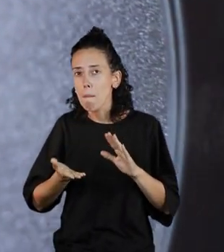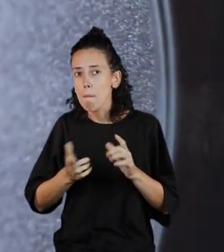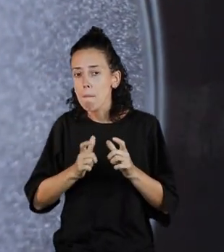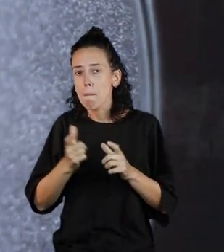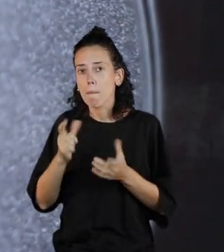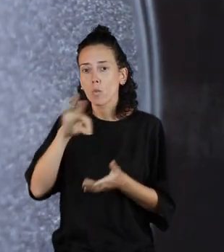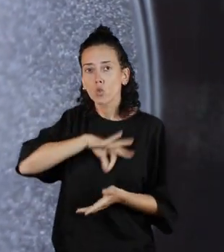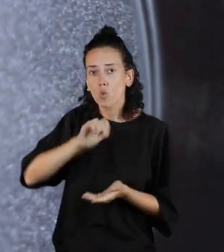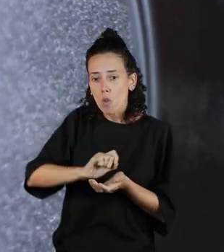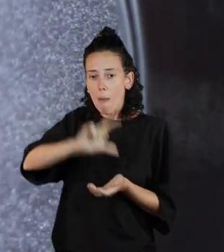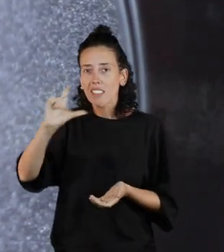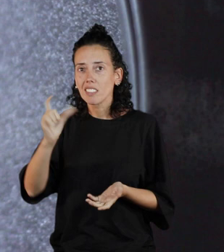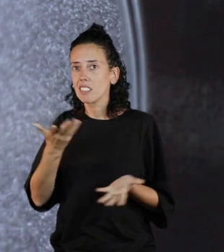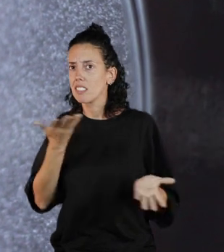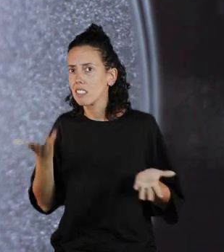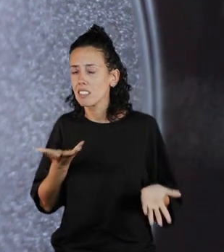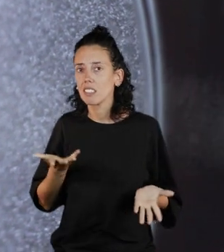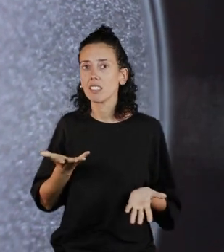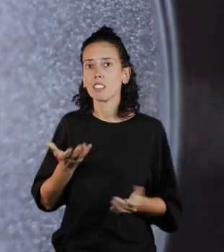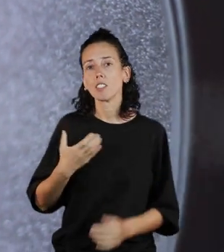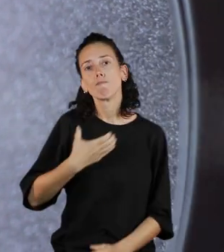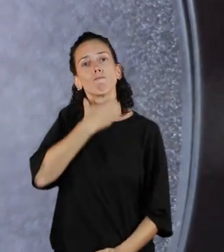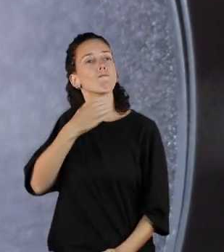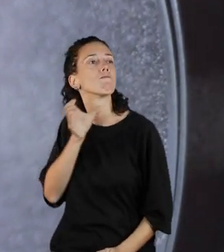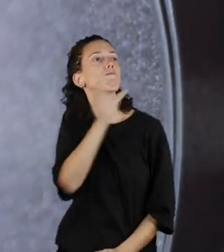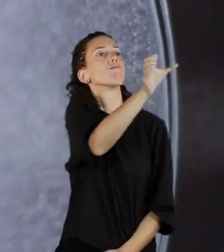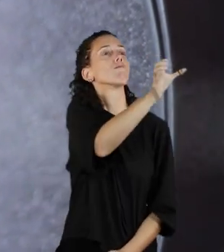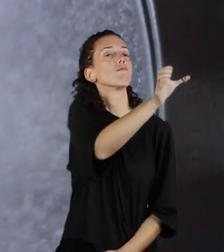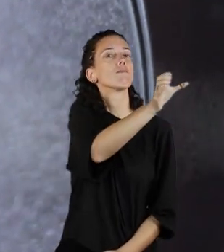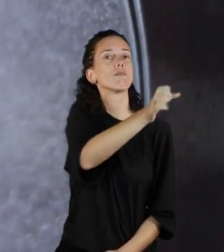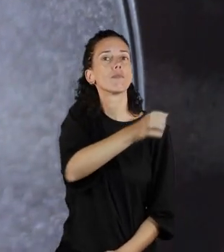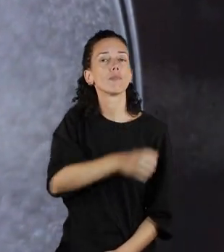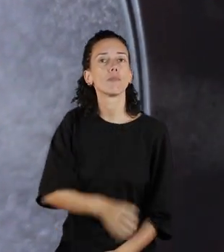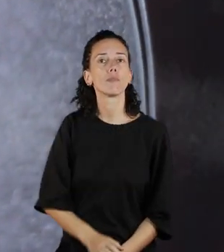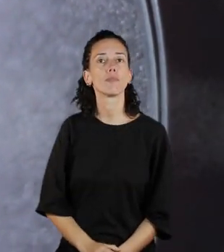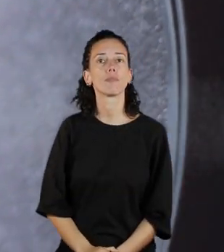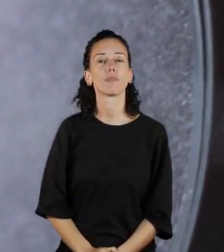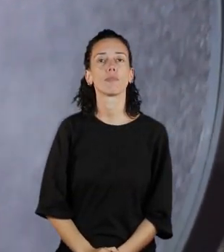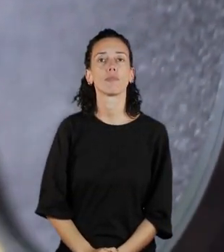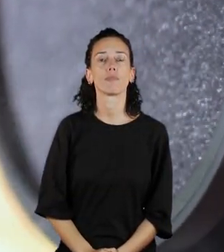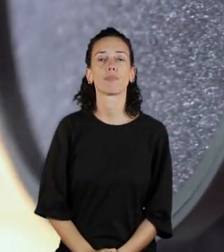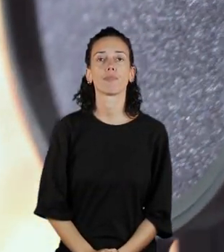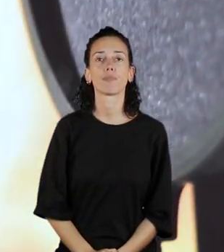no era suficiente el dinero para él. Y me agarró contra la pared y me agarró.